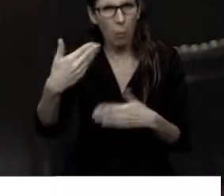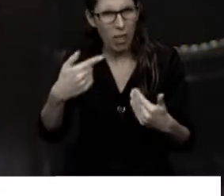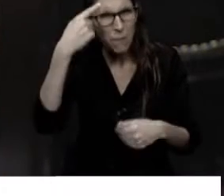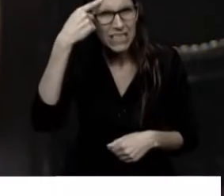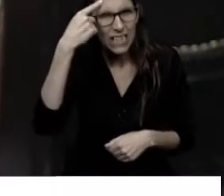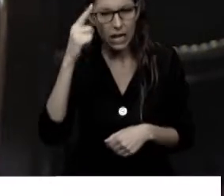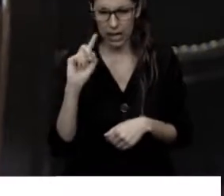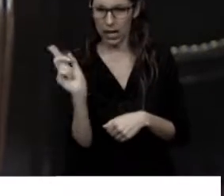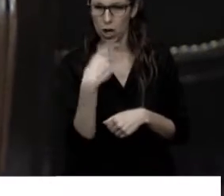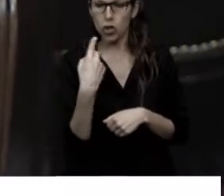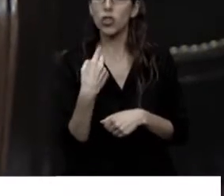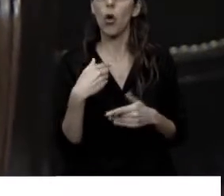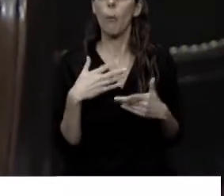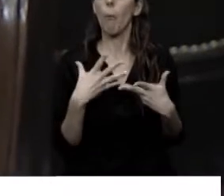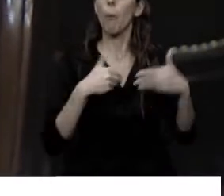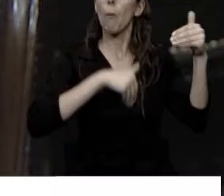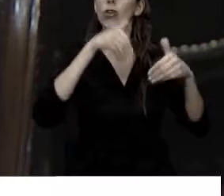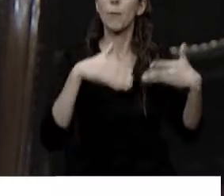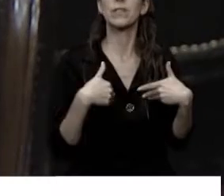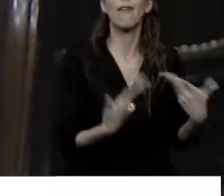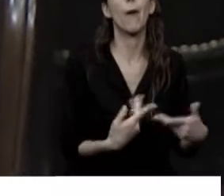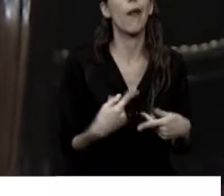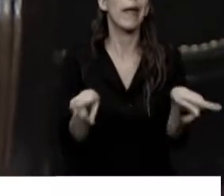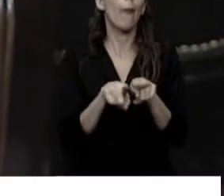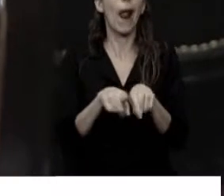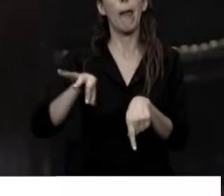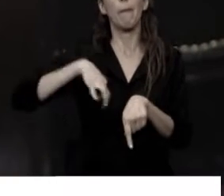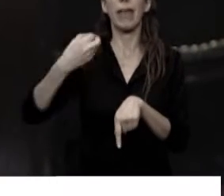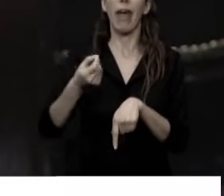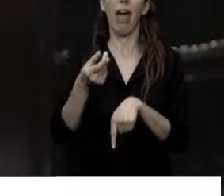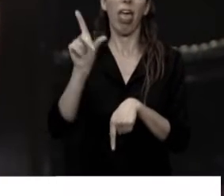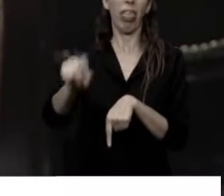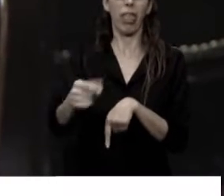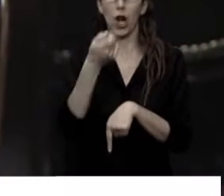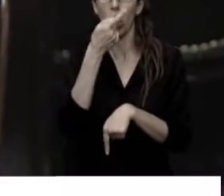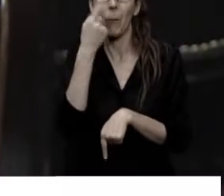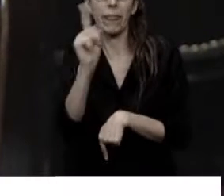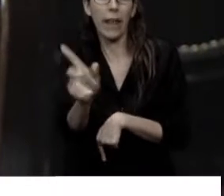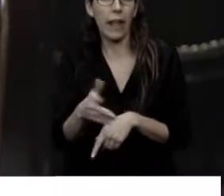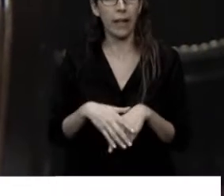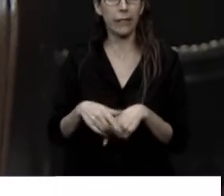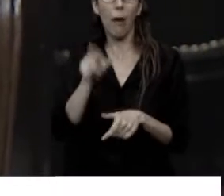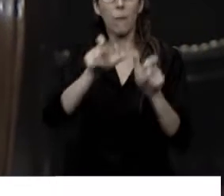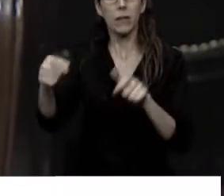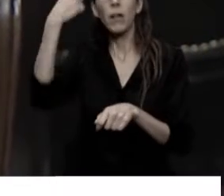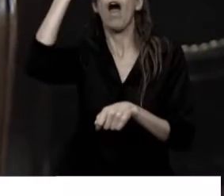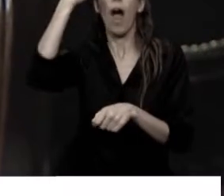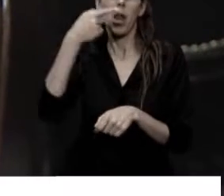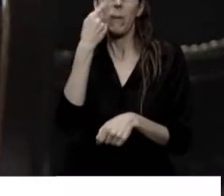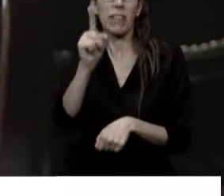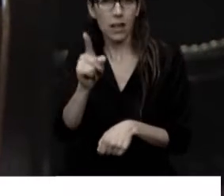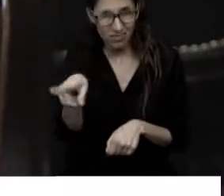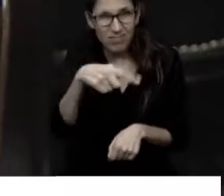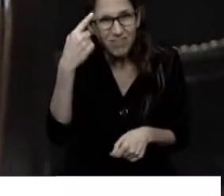votamos afirmativamente no nos interesa la vida o las realidades sociales o las creencias que tienen las